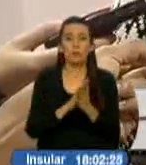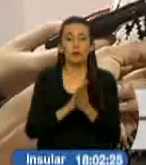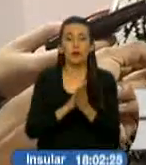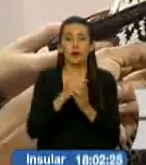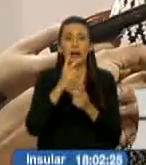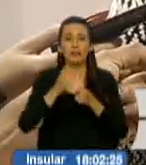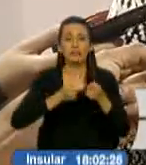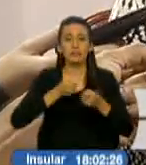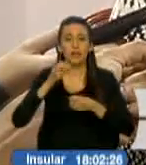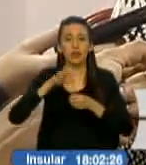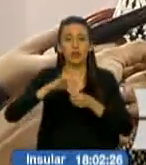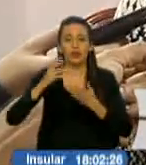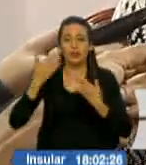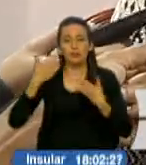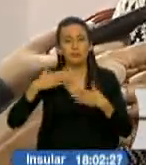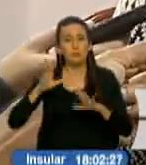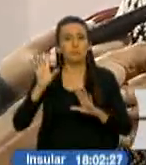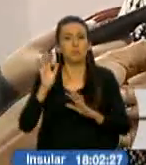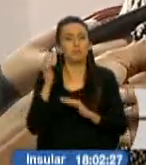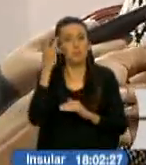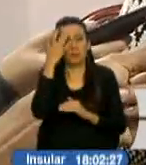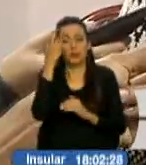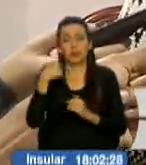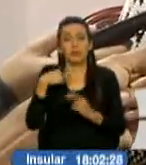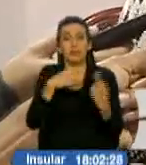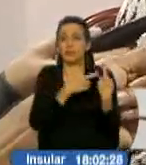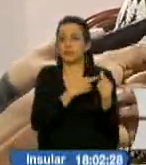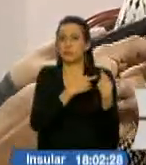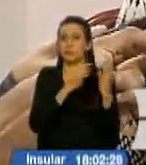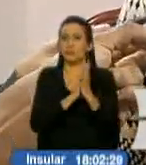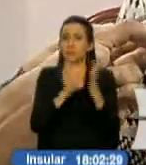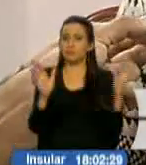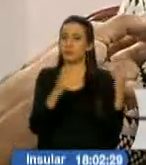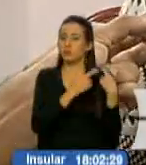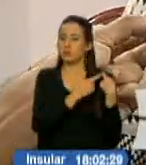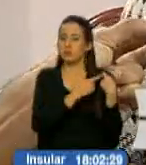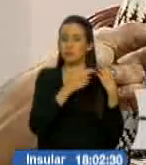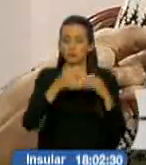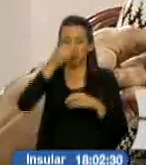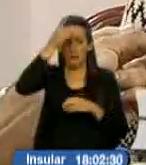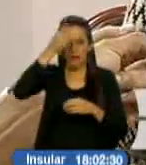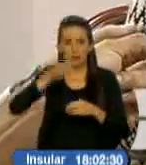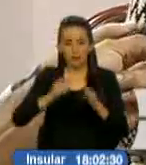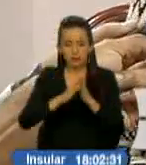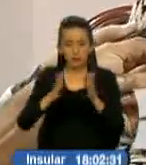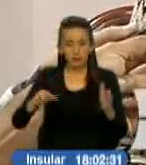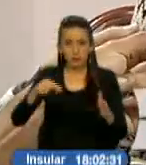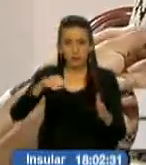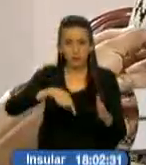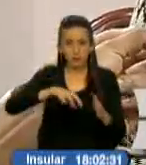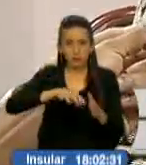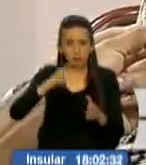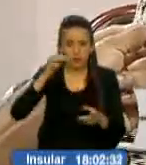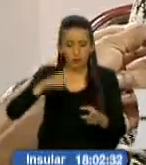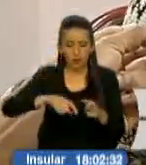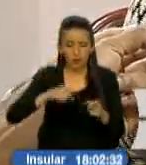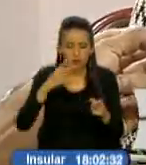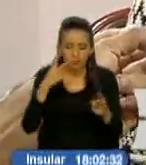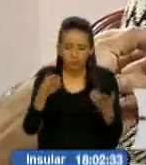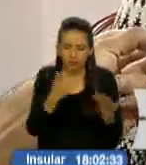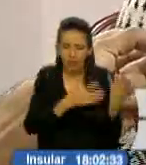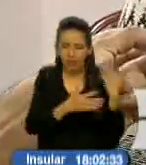aleatoriedad simplemente por meras presunciones. Hay que ser muy responsables frente a las decisiones que se tomen. No queremos sentar un precedente que más